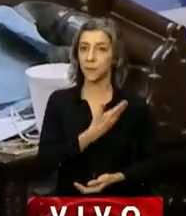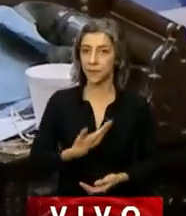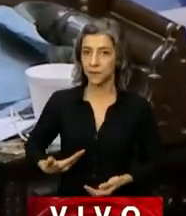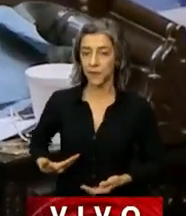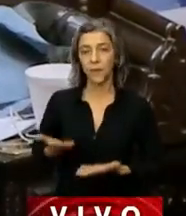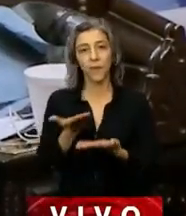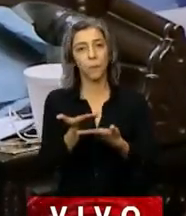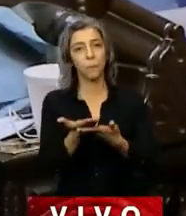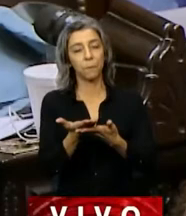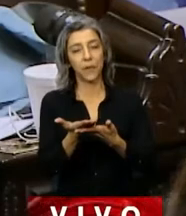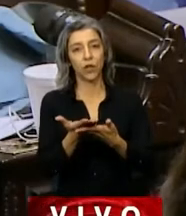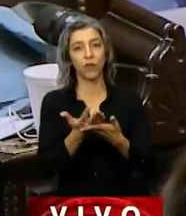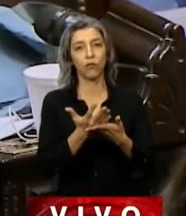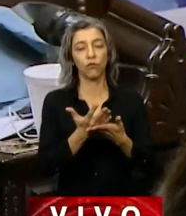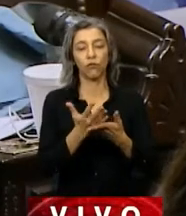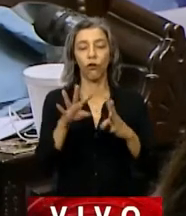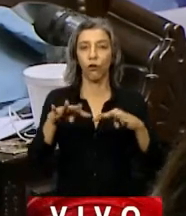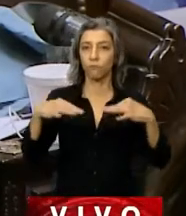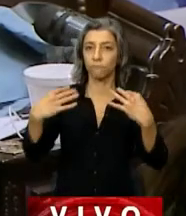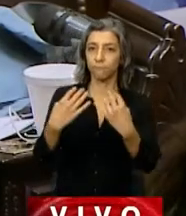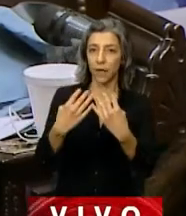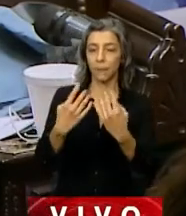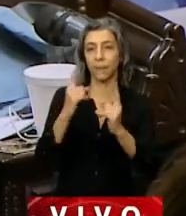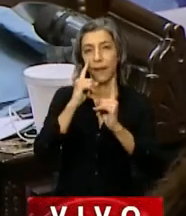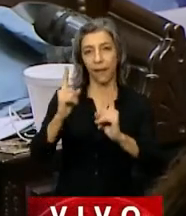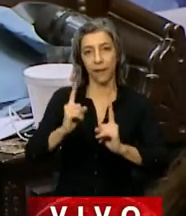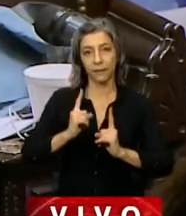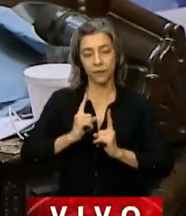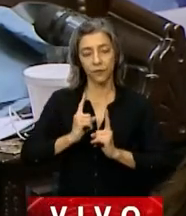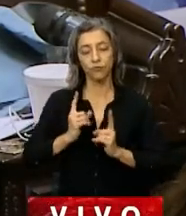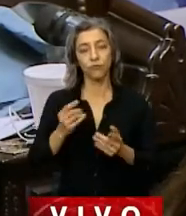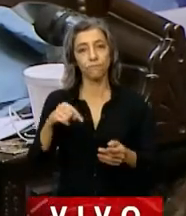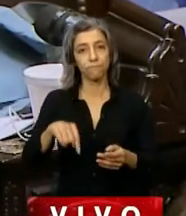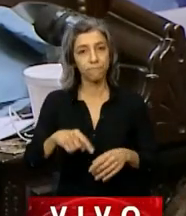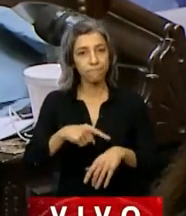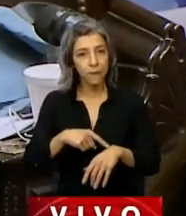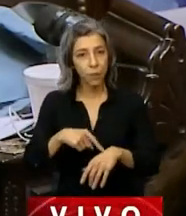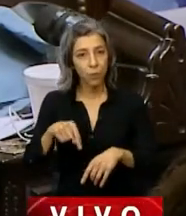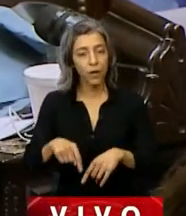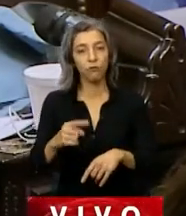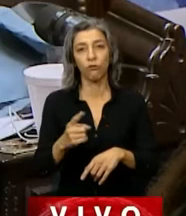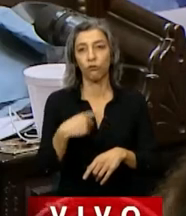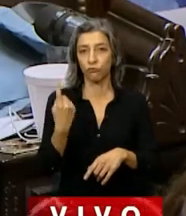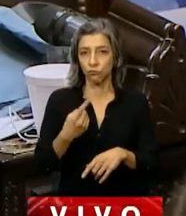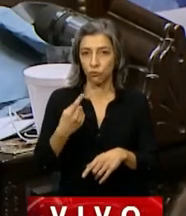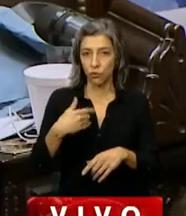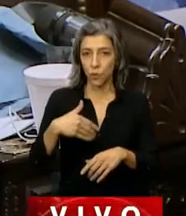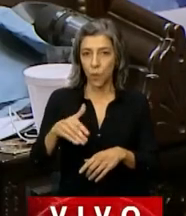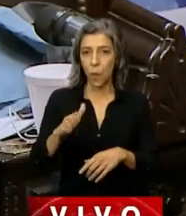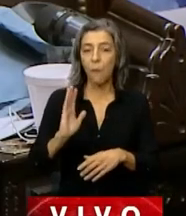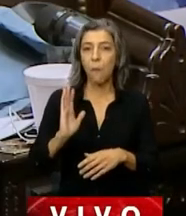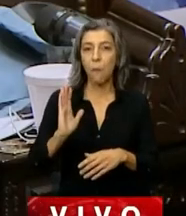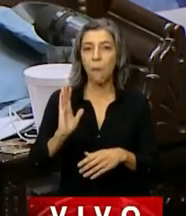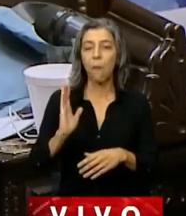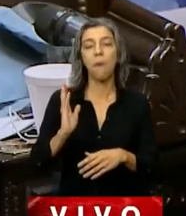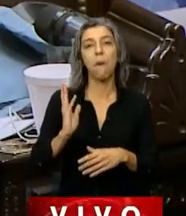un minuto de atención porque en este momento vamos a saldar una deuda pendiente del